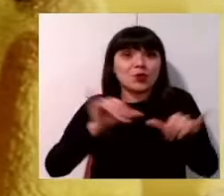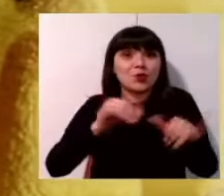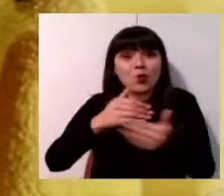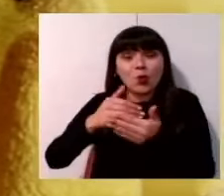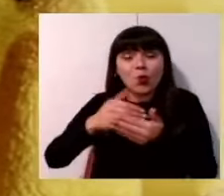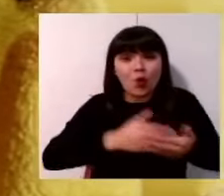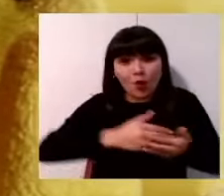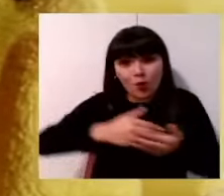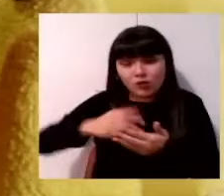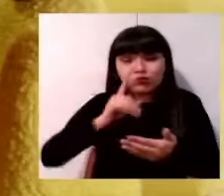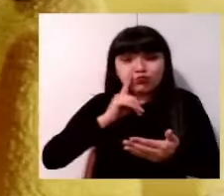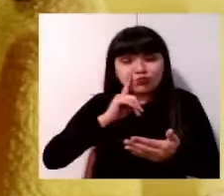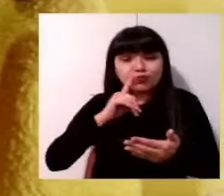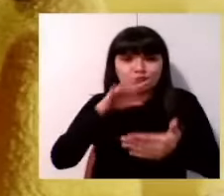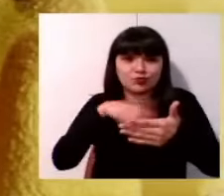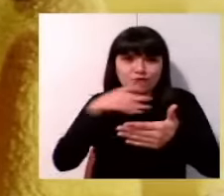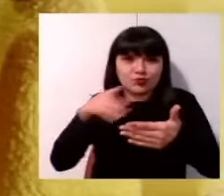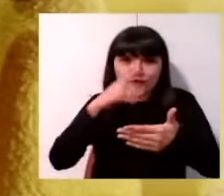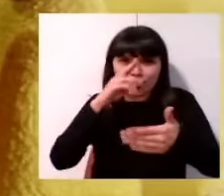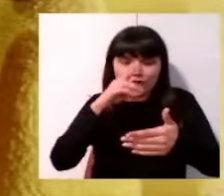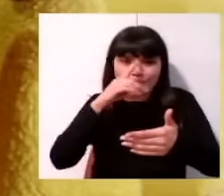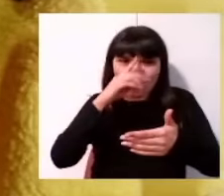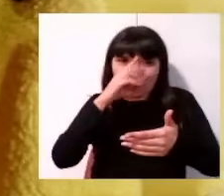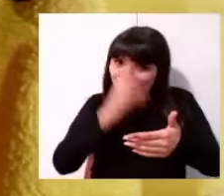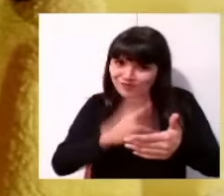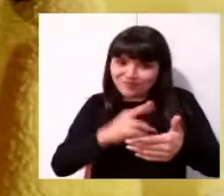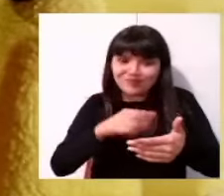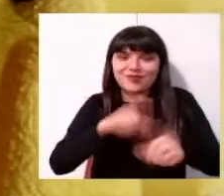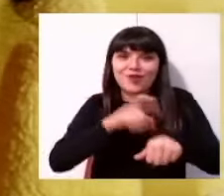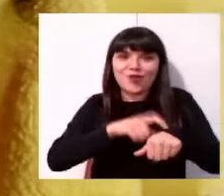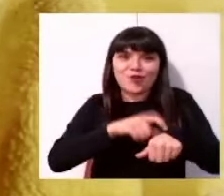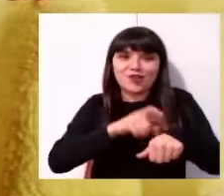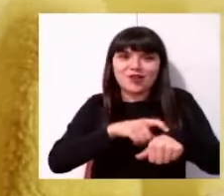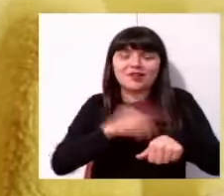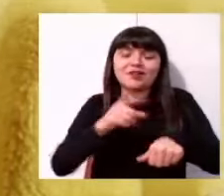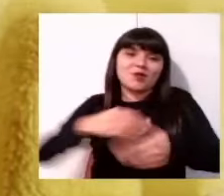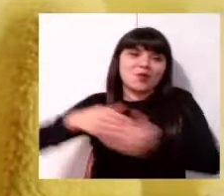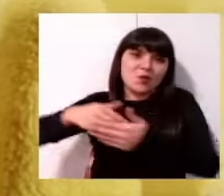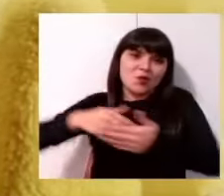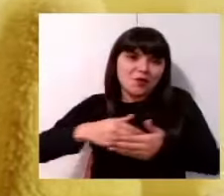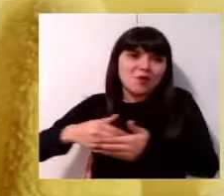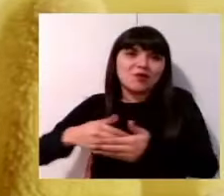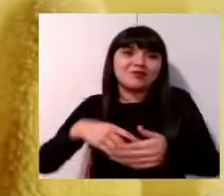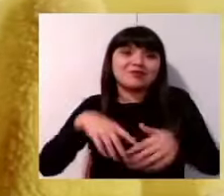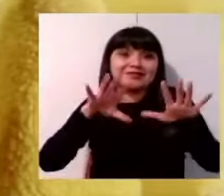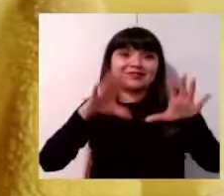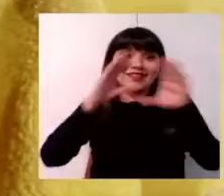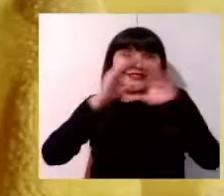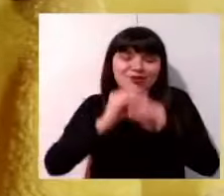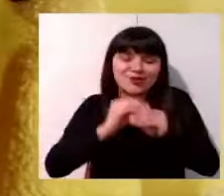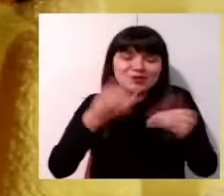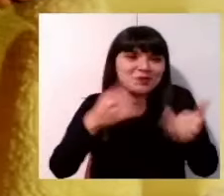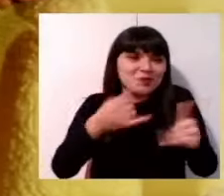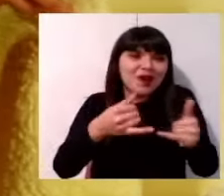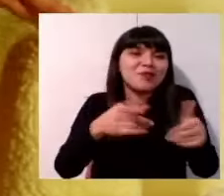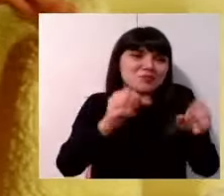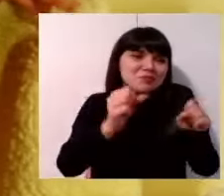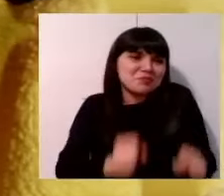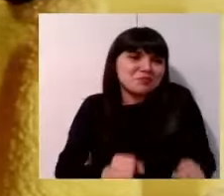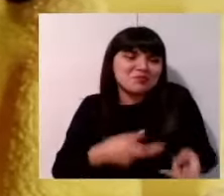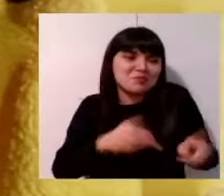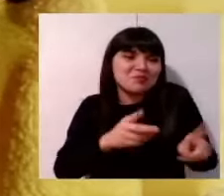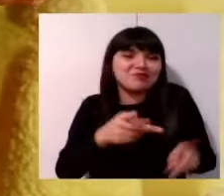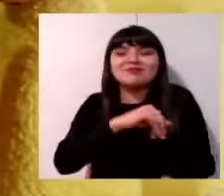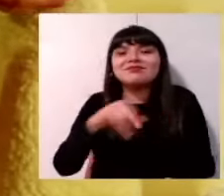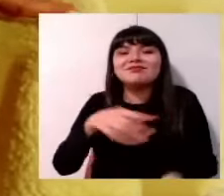entonces como que uno puede estar con una guagua a las 10 de la noche, sí, jugando o en la cama, y después lo va a acostar a las 11 de la noche.